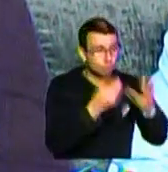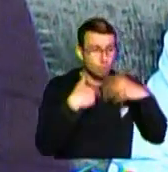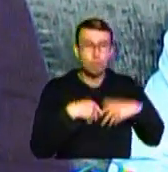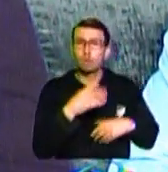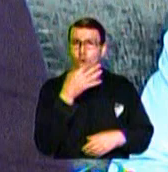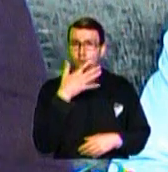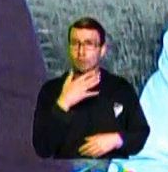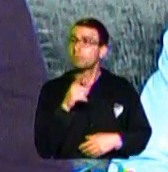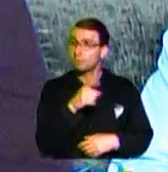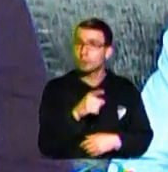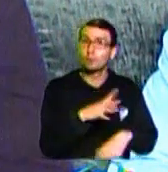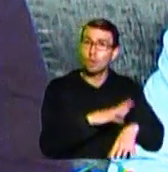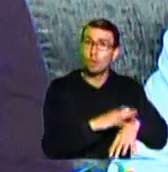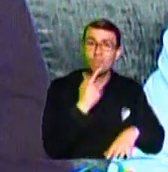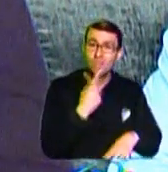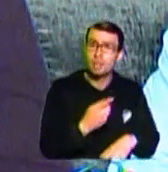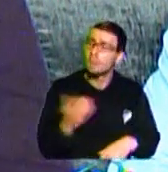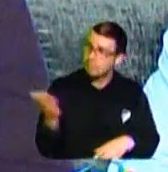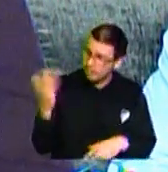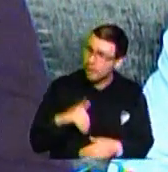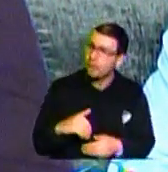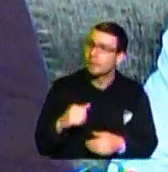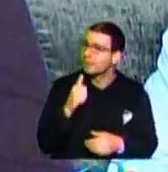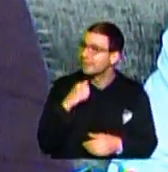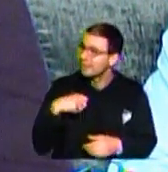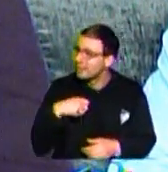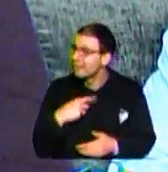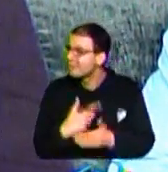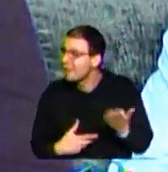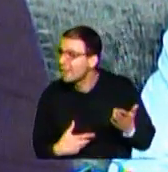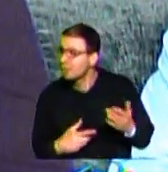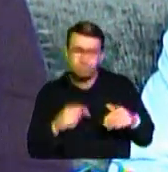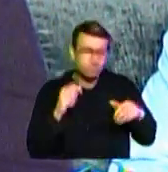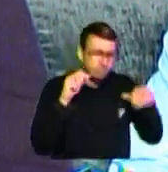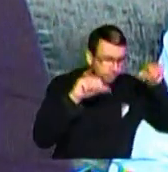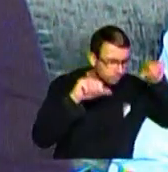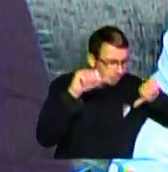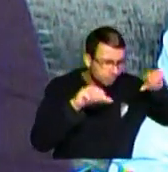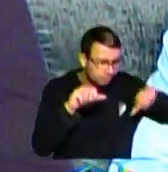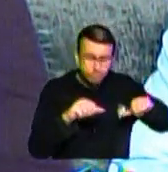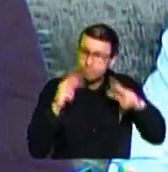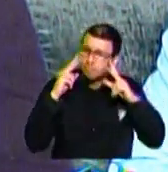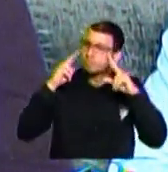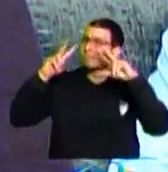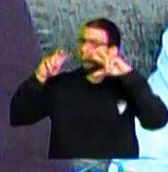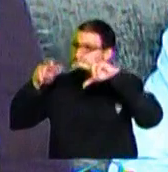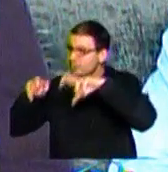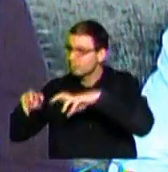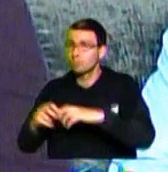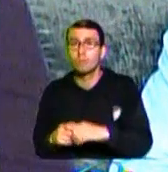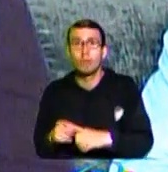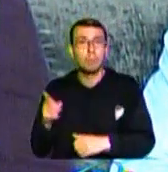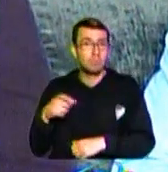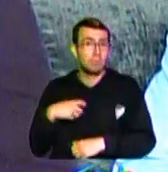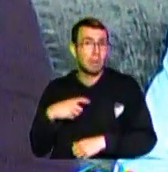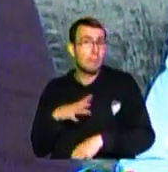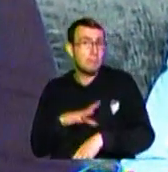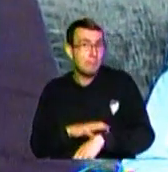tiene. Es que cuando usted va a su ginecólogo de confianza, cuando tiene su médico de cabecera, cuando usted tiene de